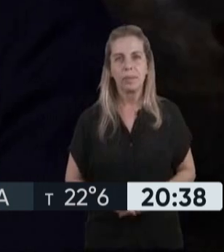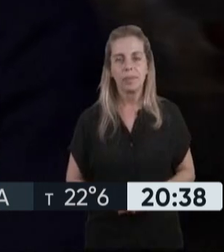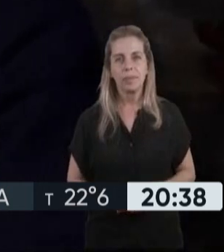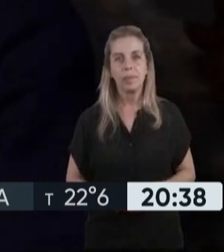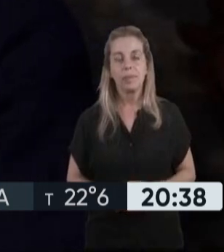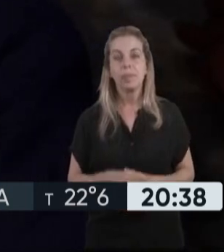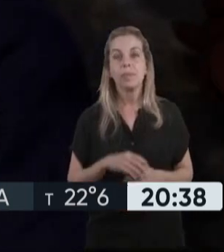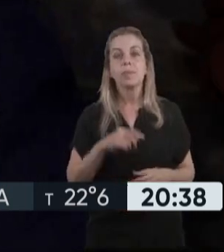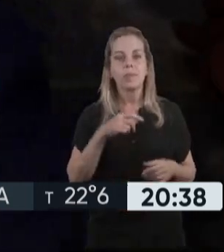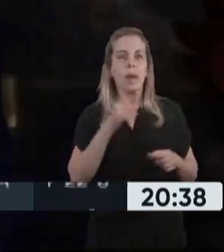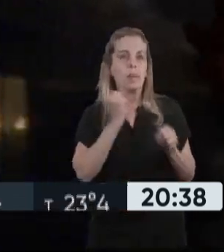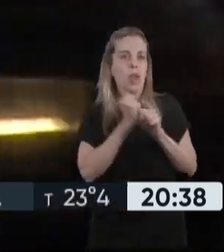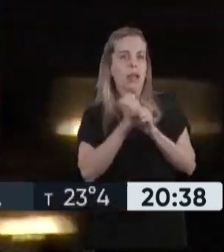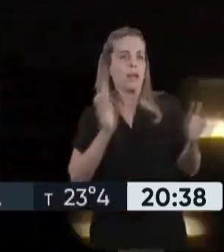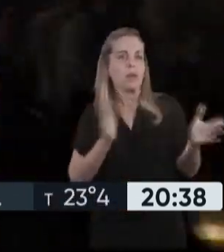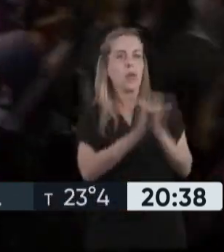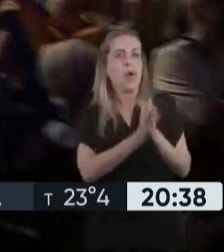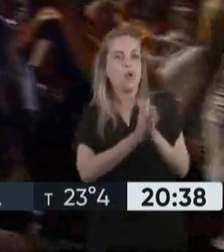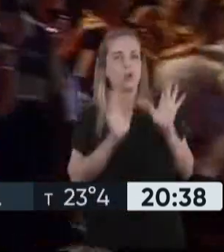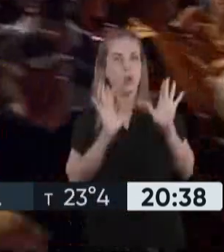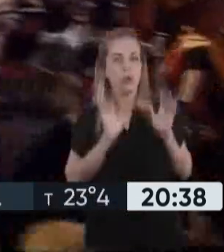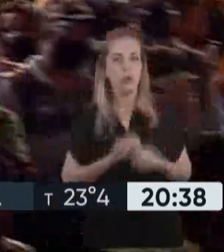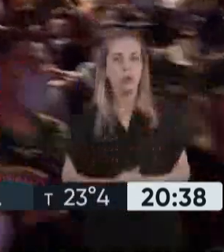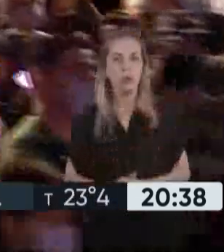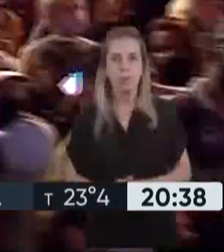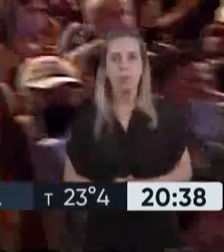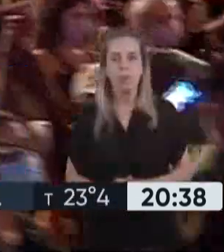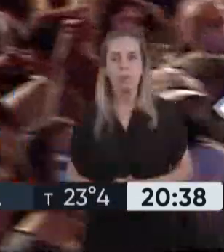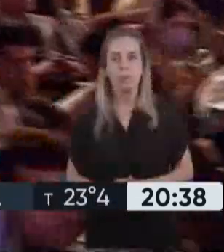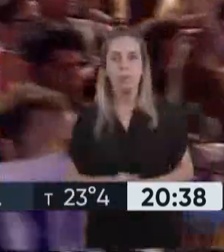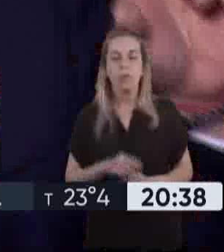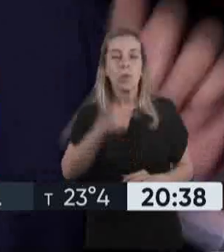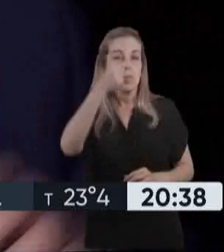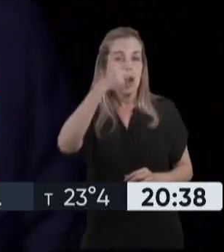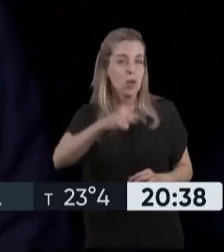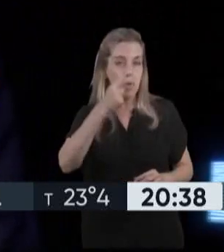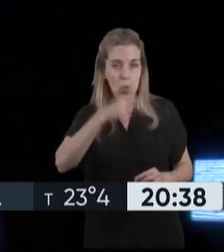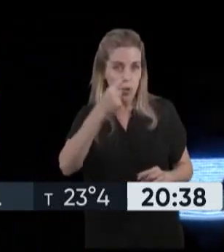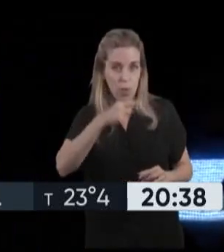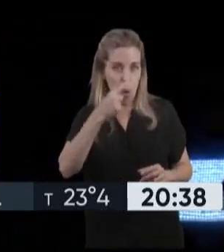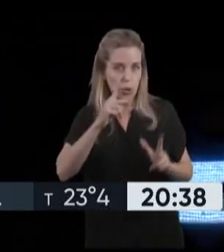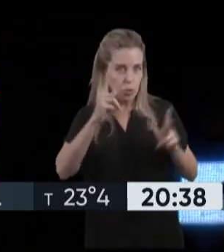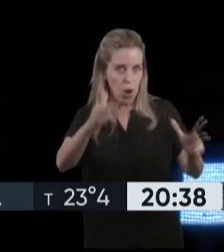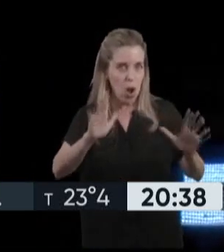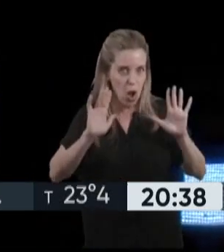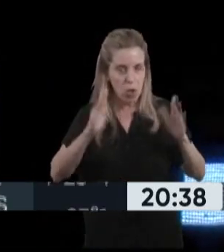Vamos a trabajar juntos. Quiero mis últimas palabras